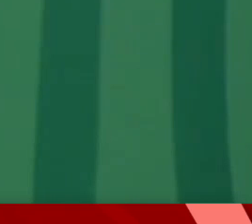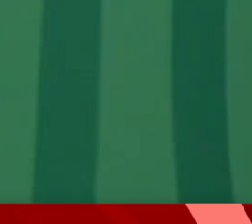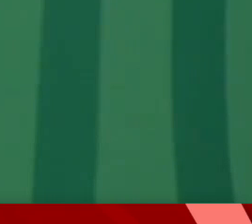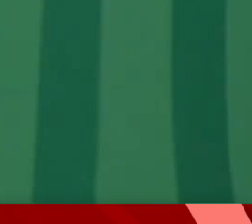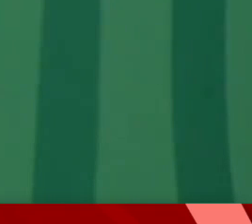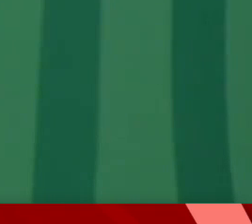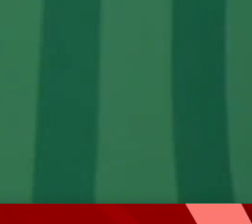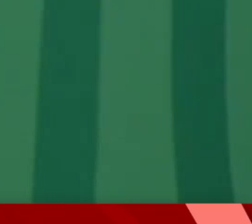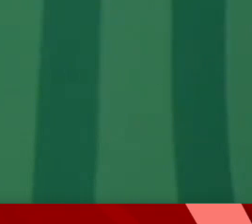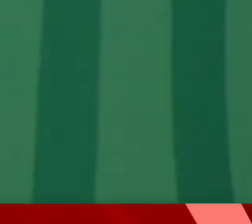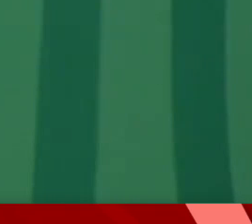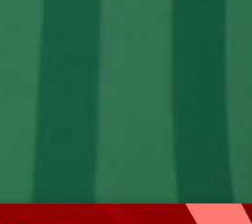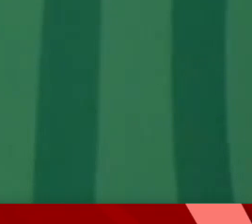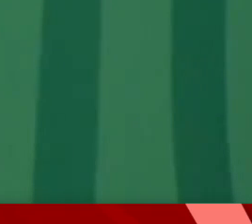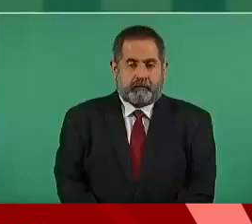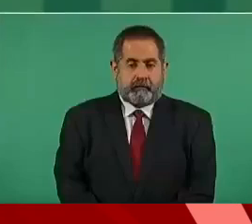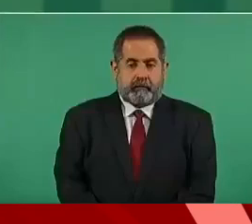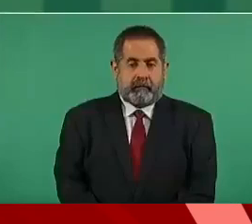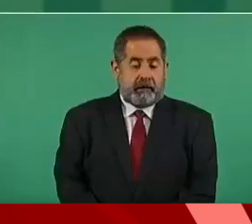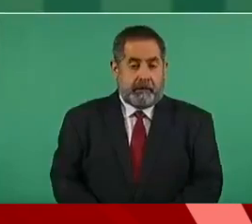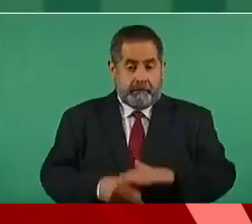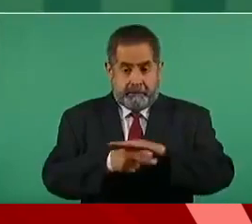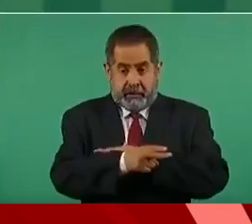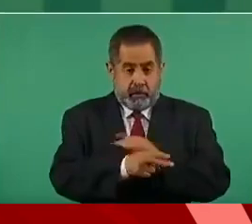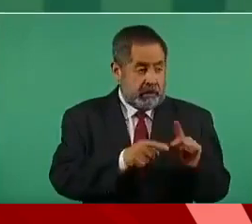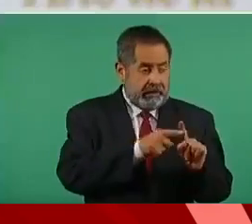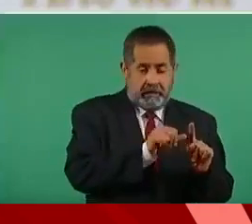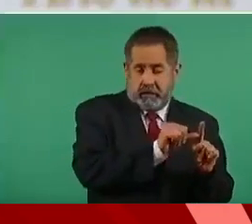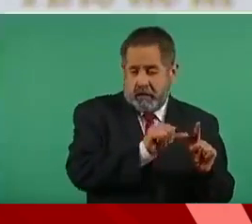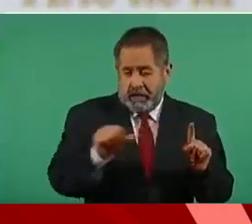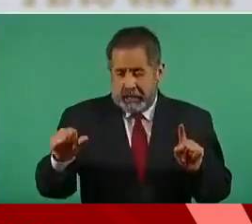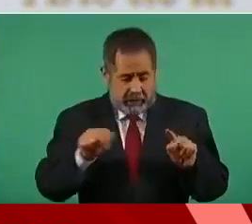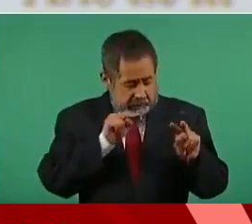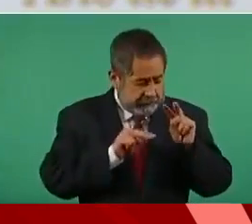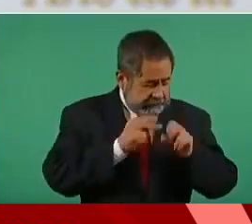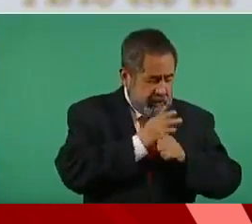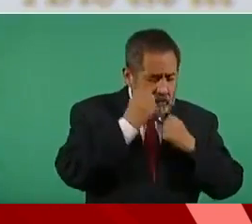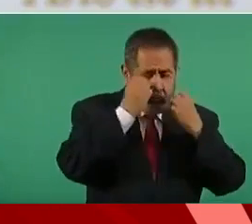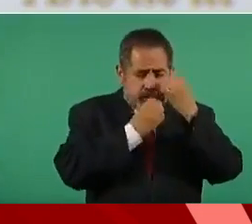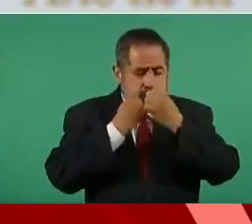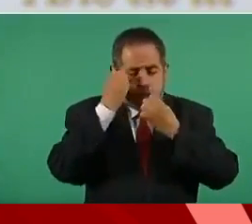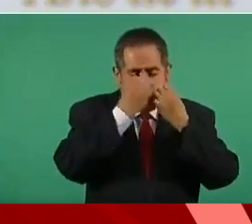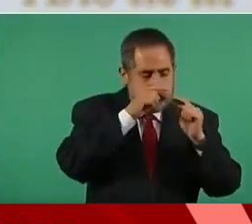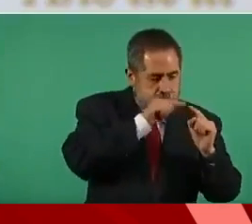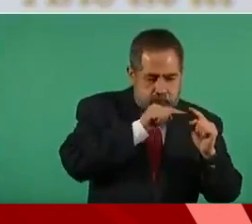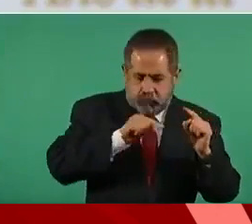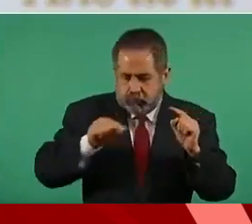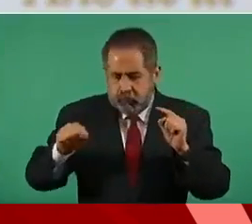se va a profundizar en esa revisión para dar seguridad